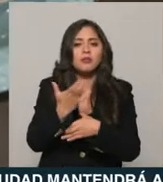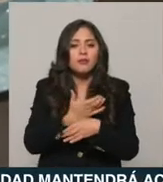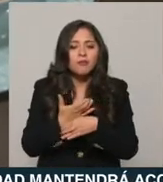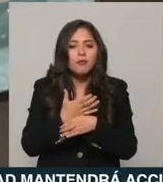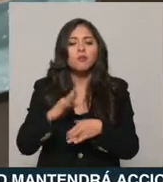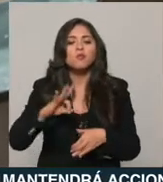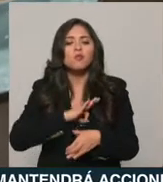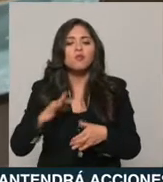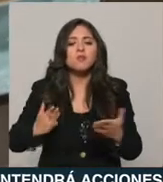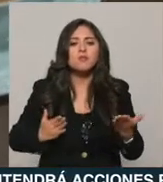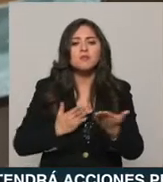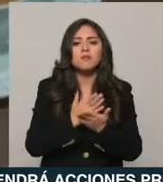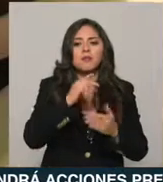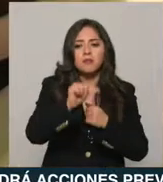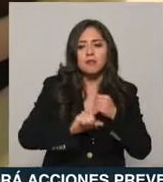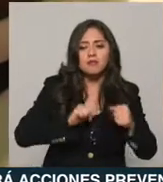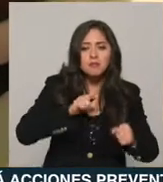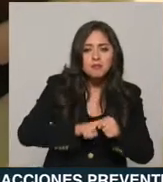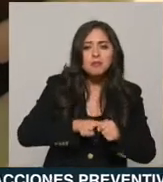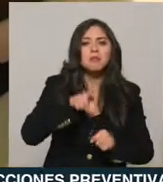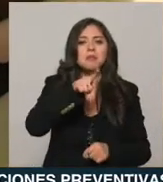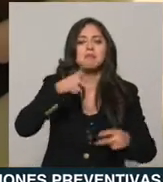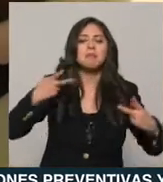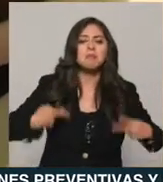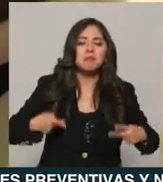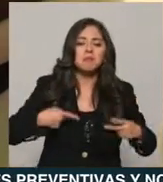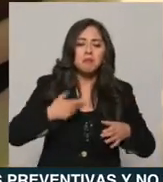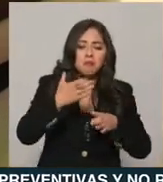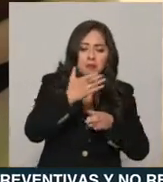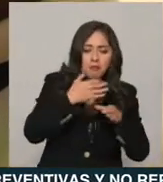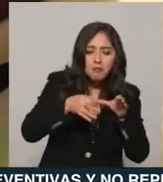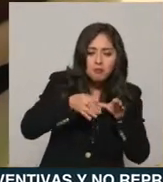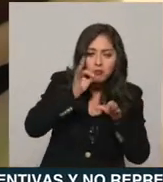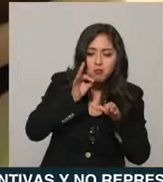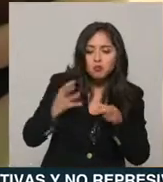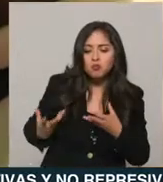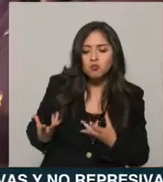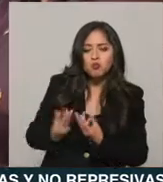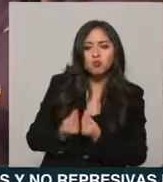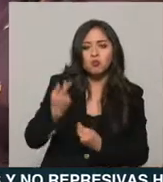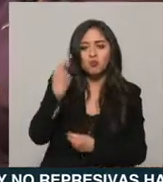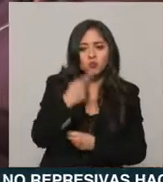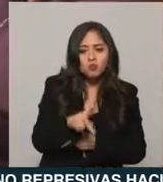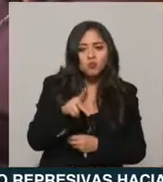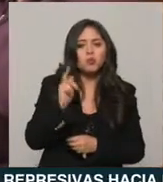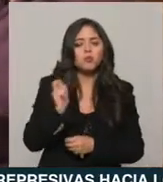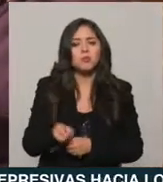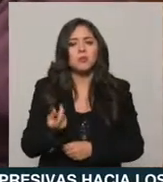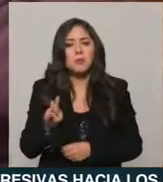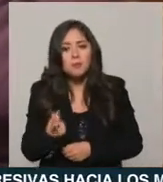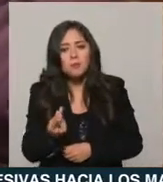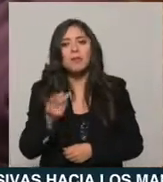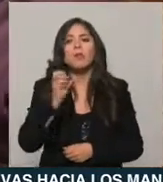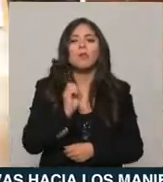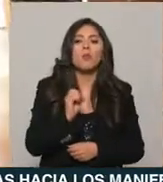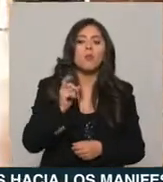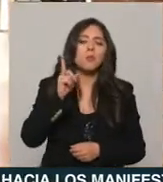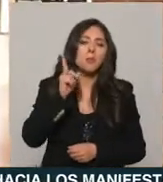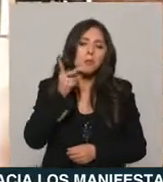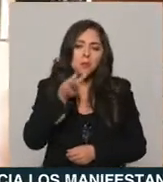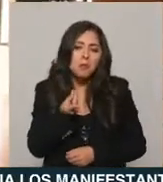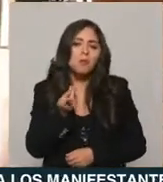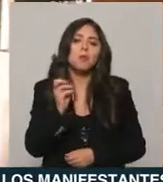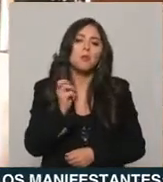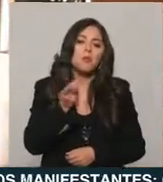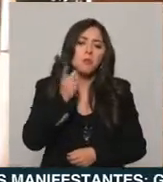donde los visitantes, además de disfrutar de un buen café, puedan estar acompañados de su mejor amigo o amiga. Y es que